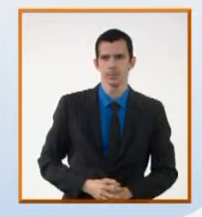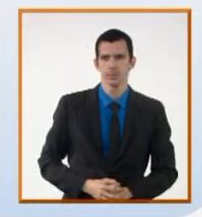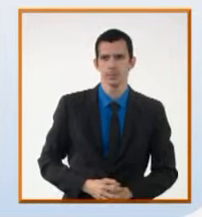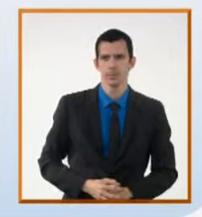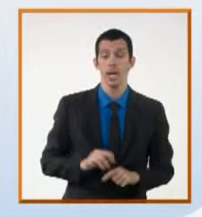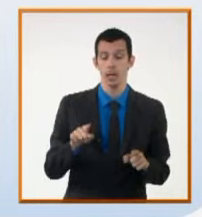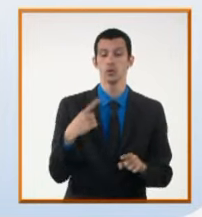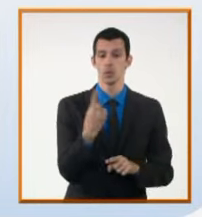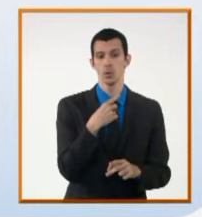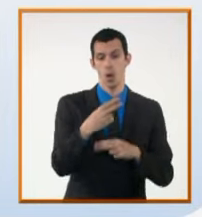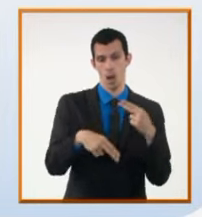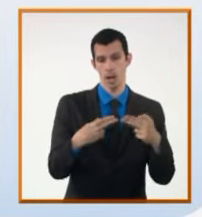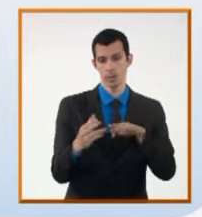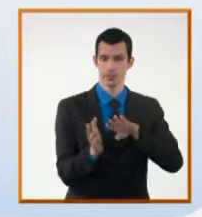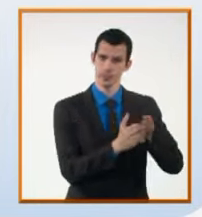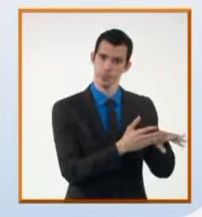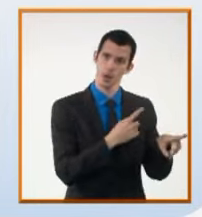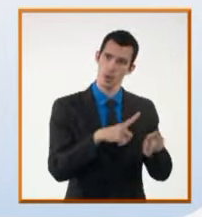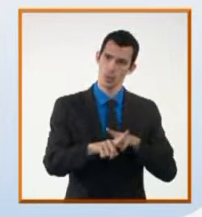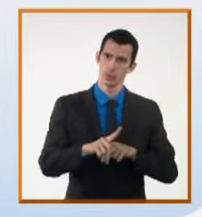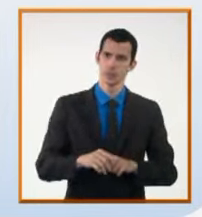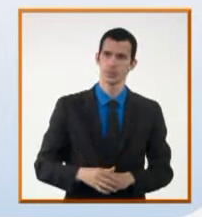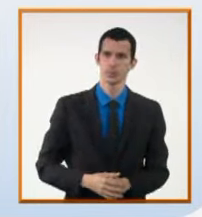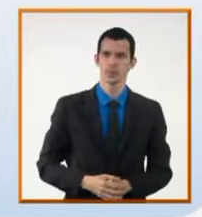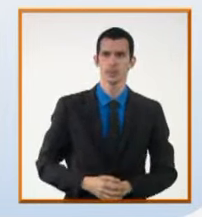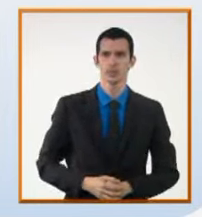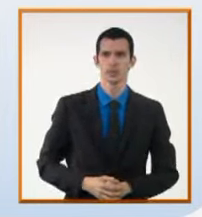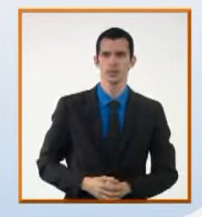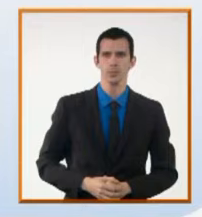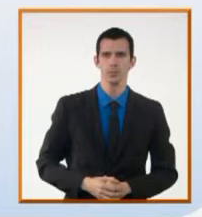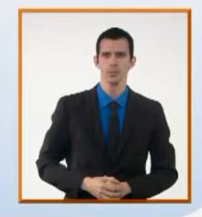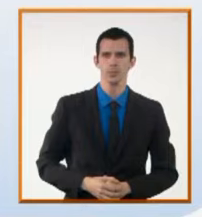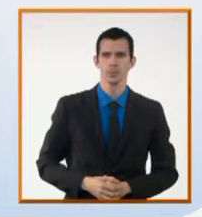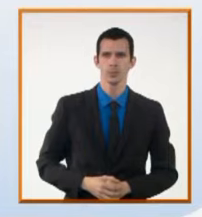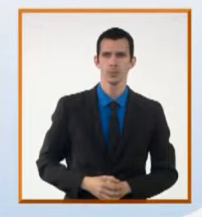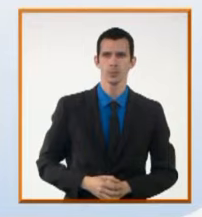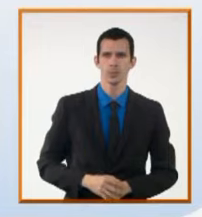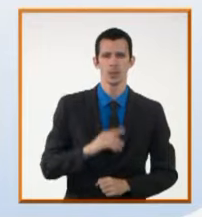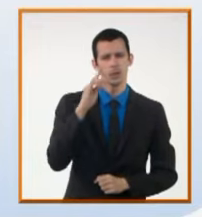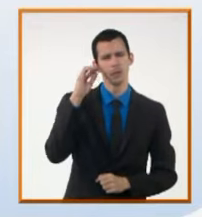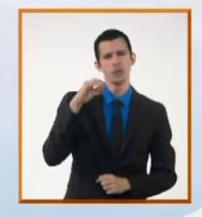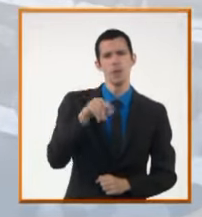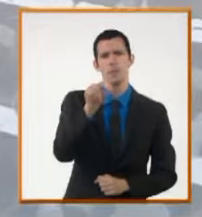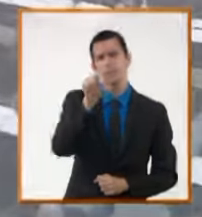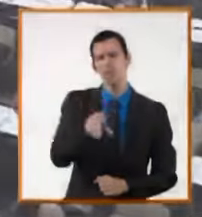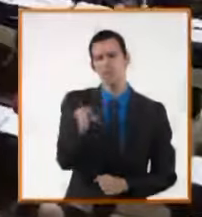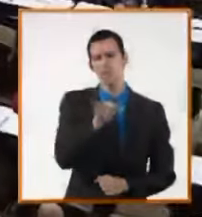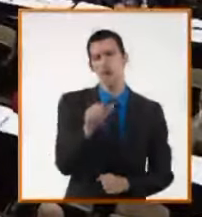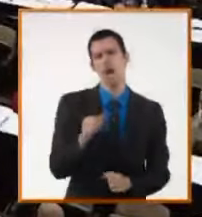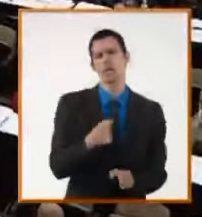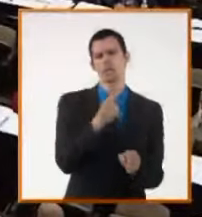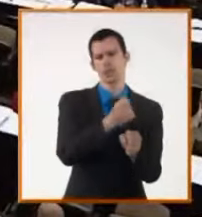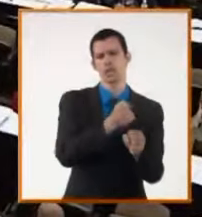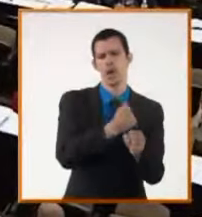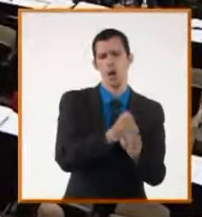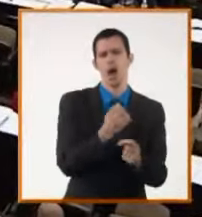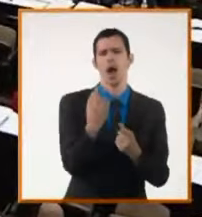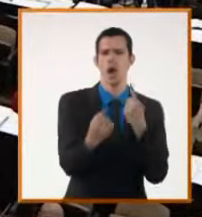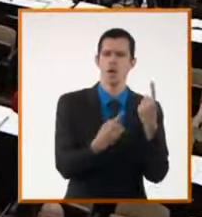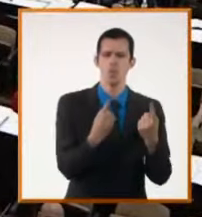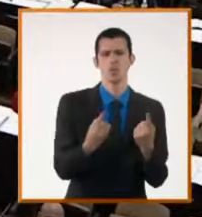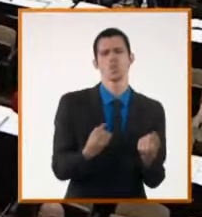eso hemos insistido mucho, en la necesidad de eliminar eso. Ahí a veces decimos, no, hay X cantidad de personas sin trabajo, no es